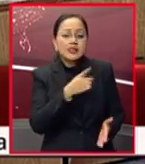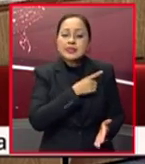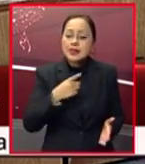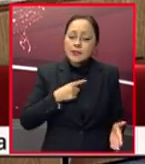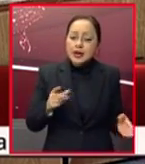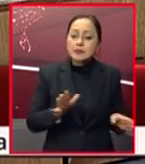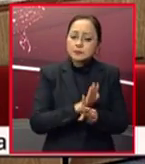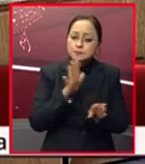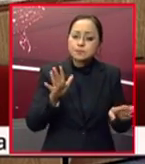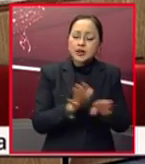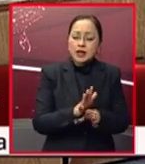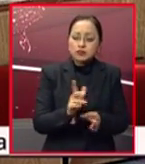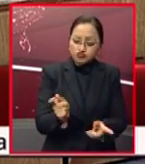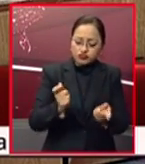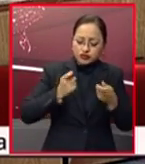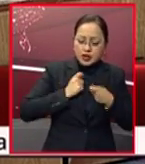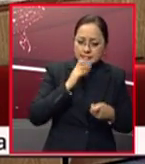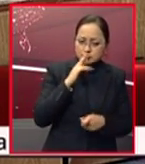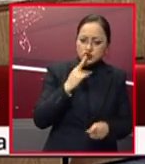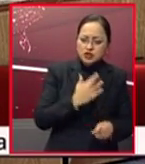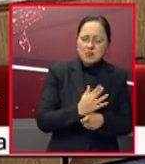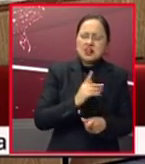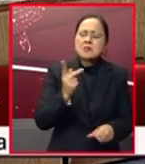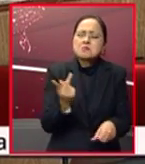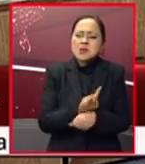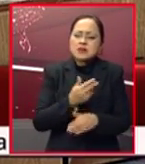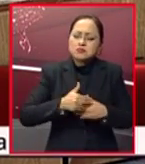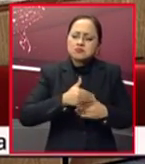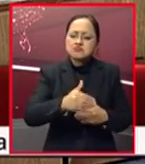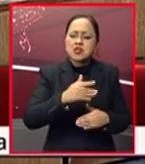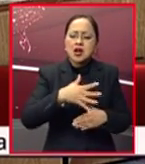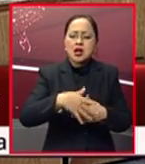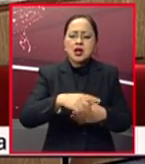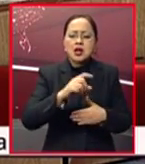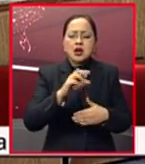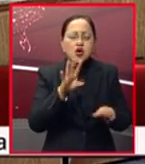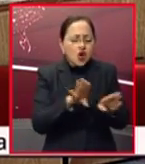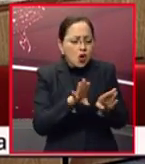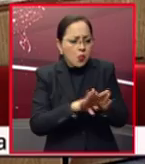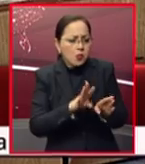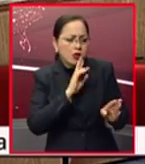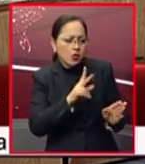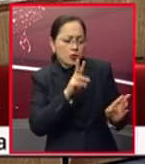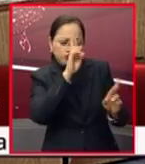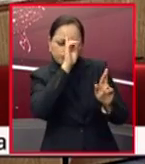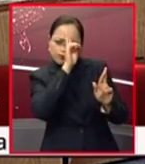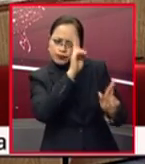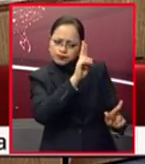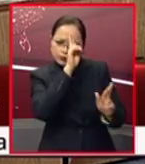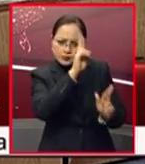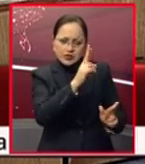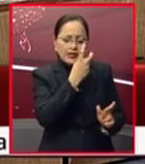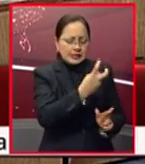Debemos hacernos cargo de qué sigue para que la mejor forma de honrar a la Constitución en sus 100 años